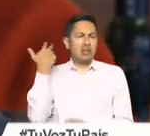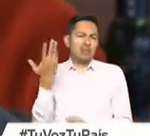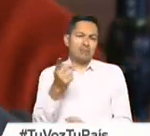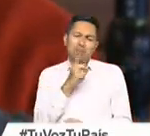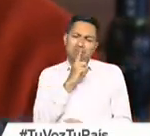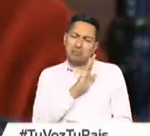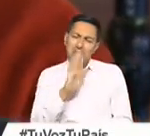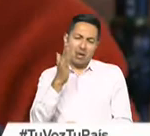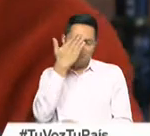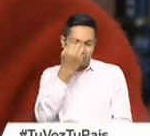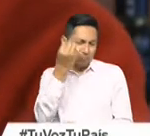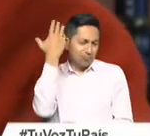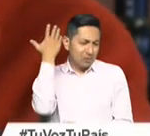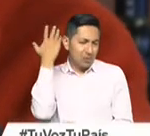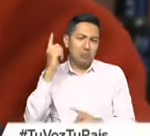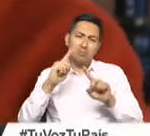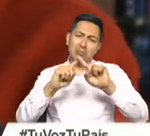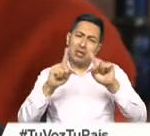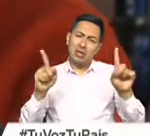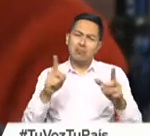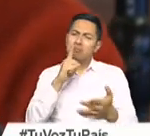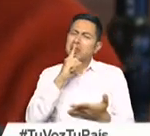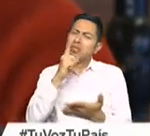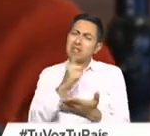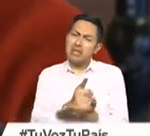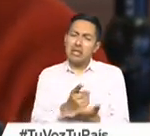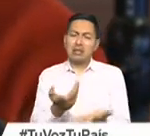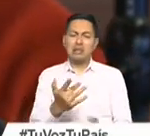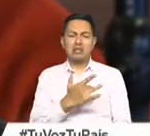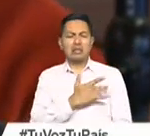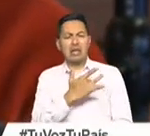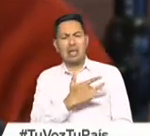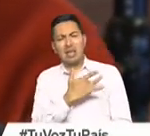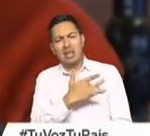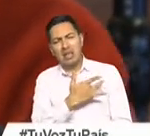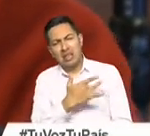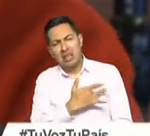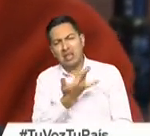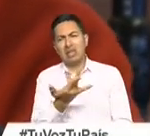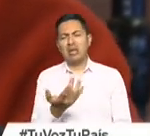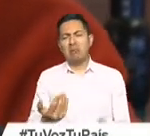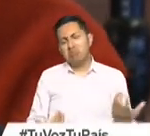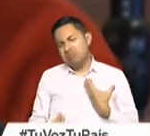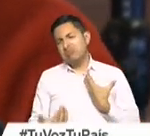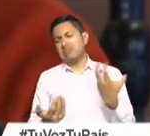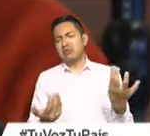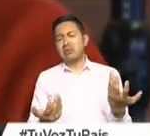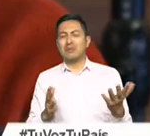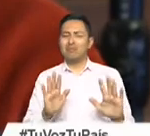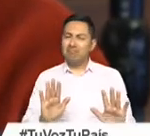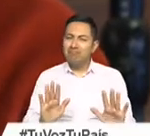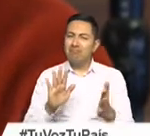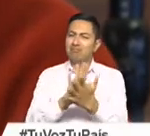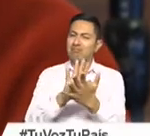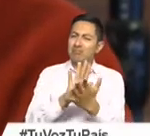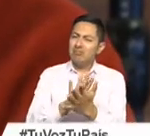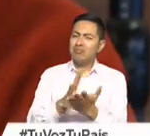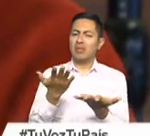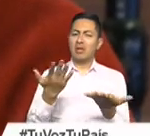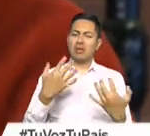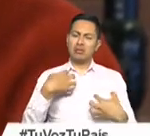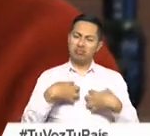hay heridas que hay que ir, ¿no es cierto?, reparando. Y buscar que los